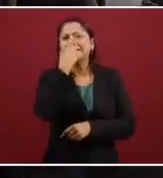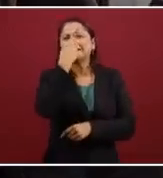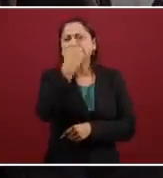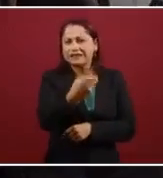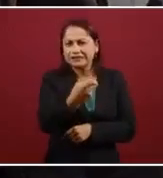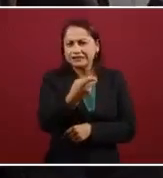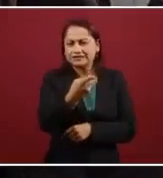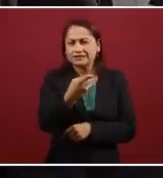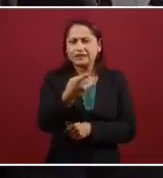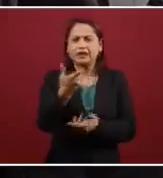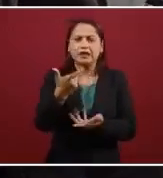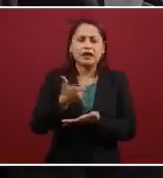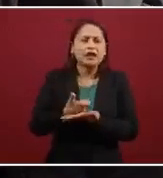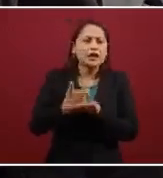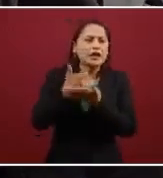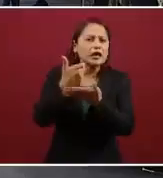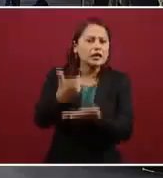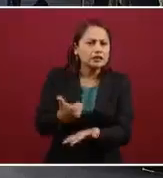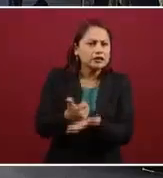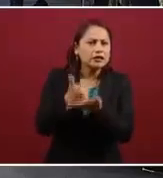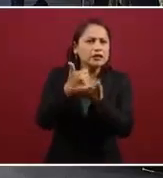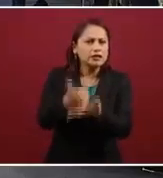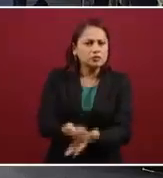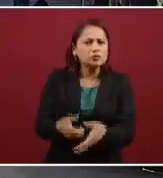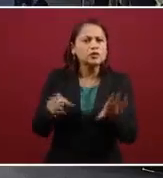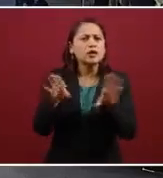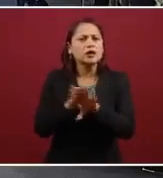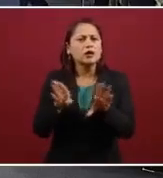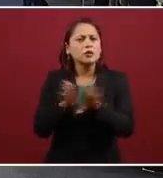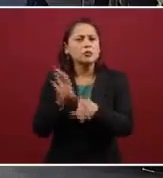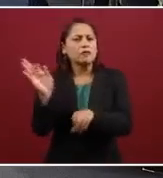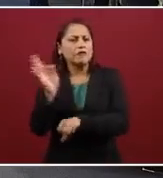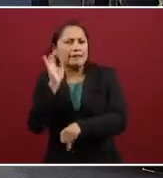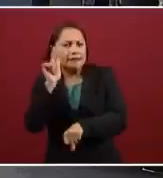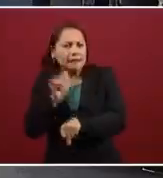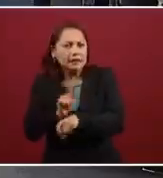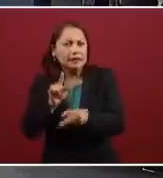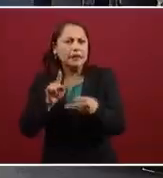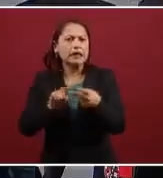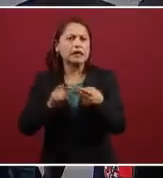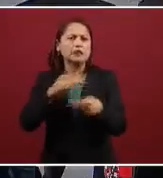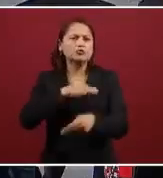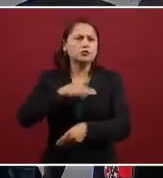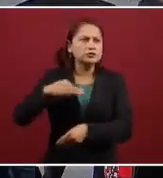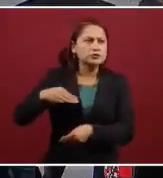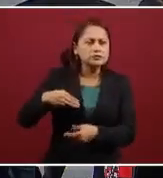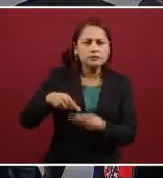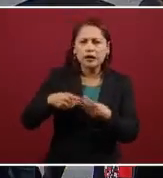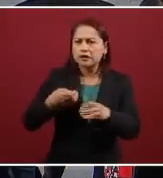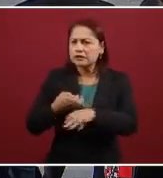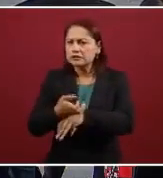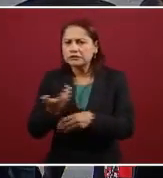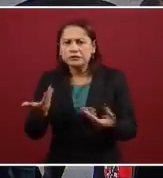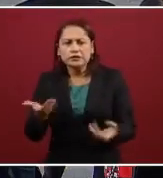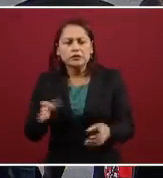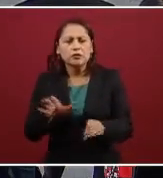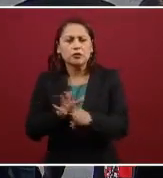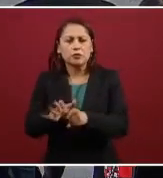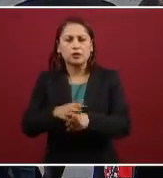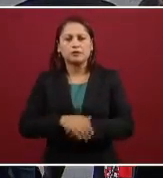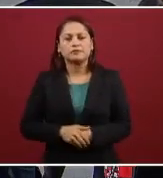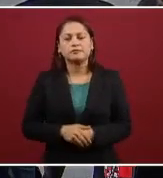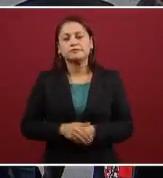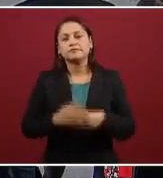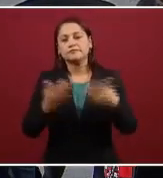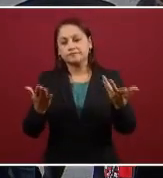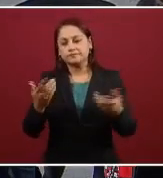¿Es de carácter estatal, municipal, federal? ¿De qué estamos hablando en este terreno, secretaria? Estamos hablando de algunas prácticas